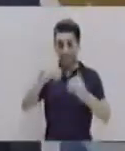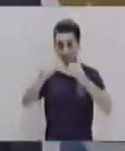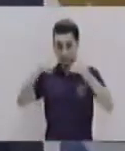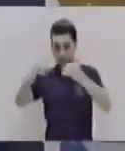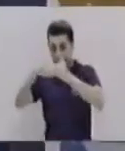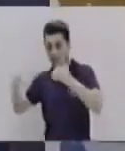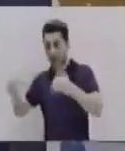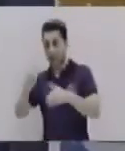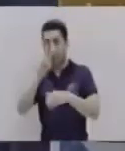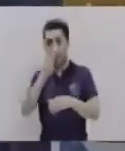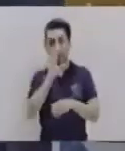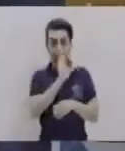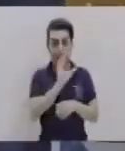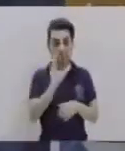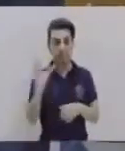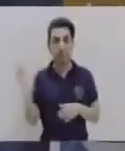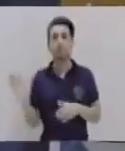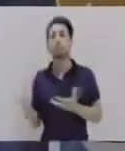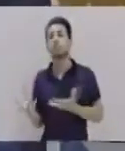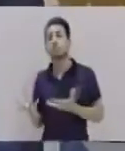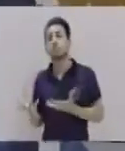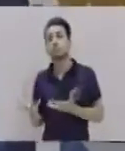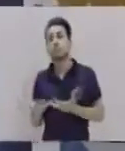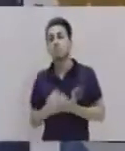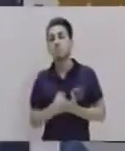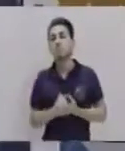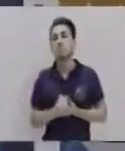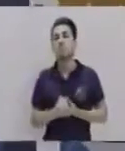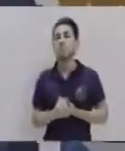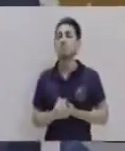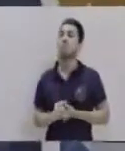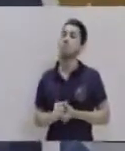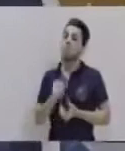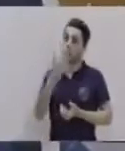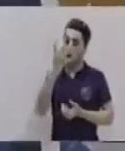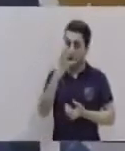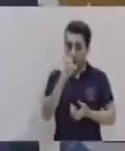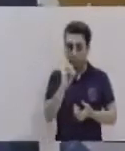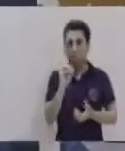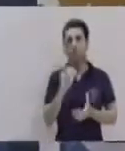sería? Sería 40. 40.